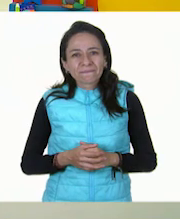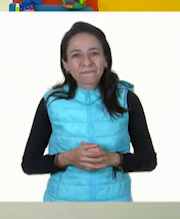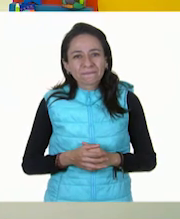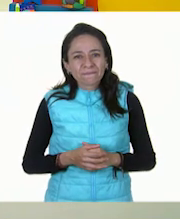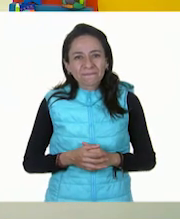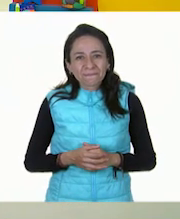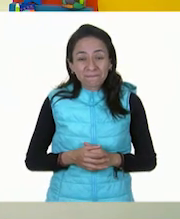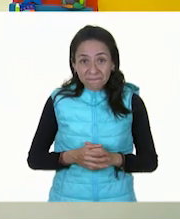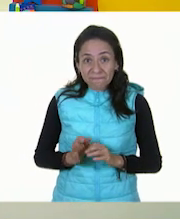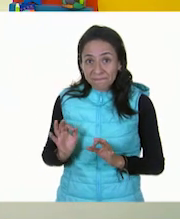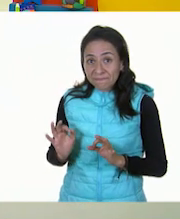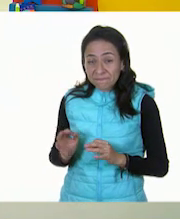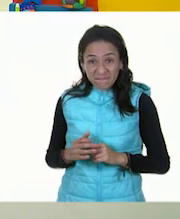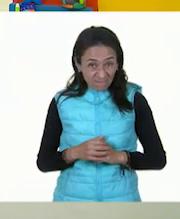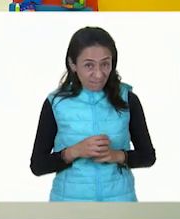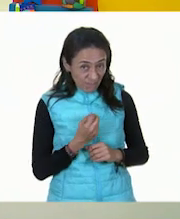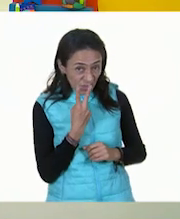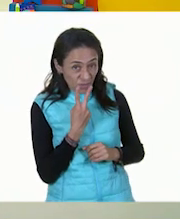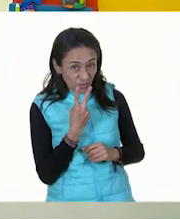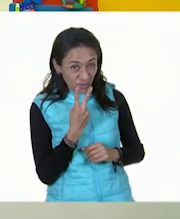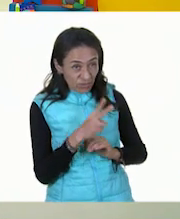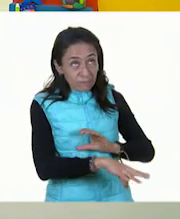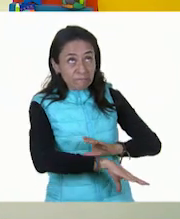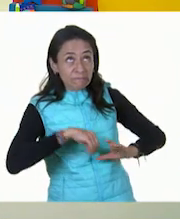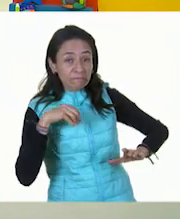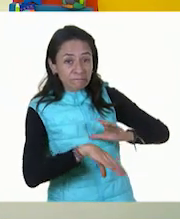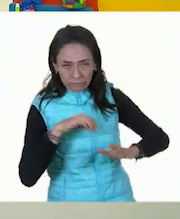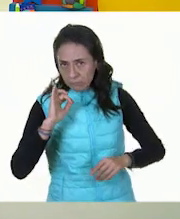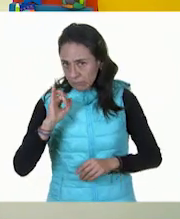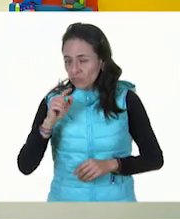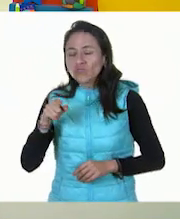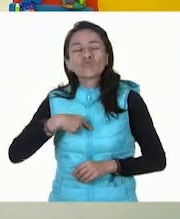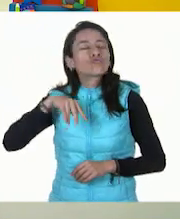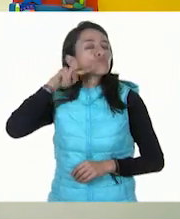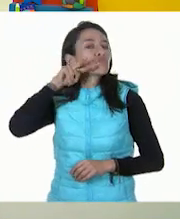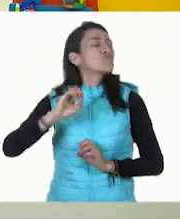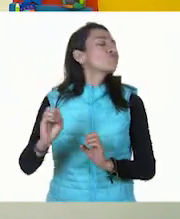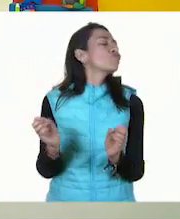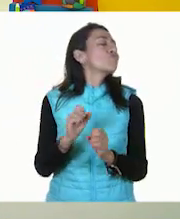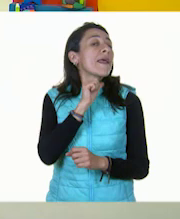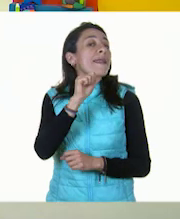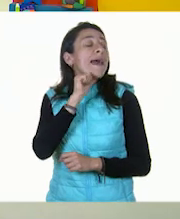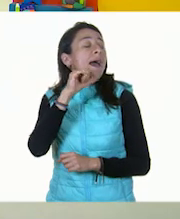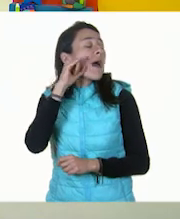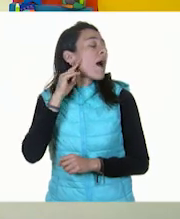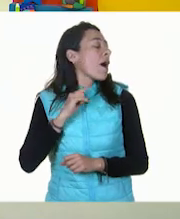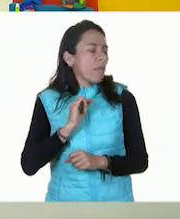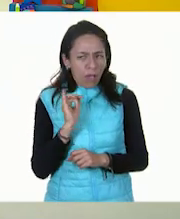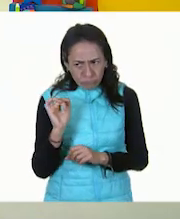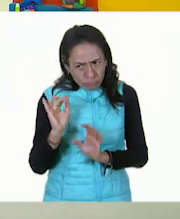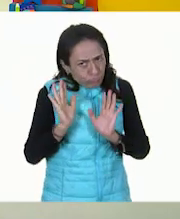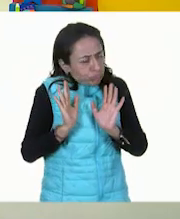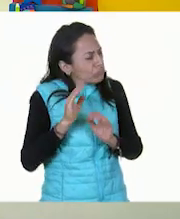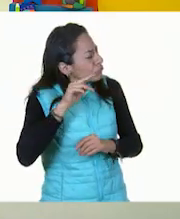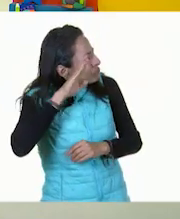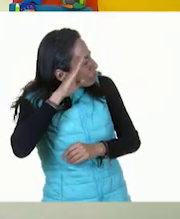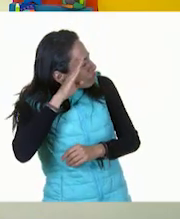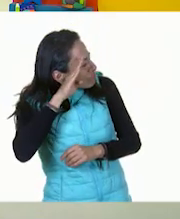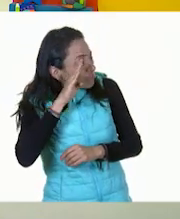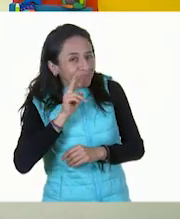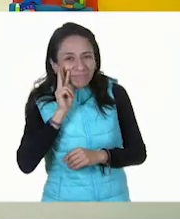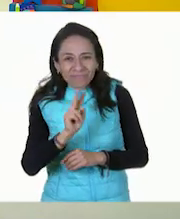¿Está? ¿Saco 2? Sí. Así, sin ver, ¿eh? No, no veo, no veo, no veo, no veo, no veo, ¿eh?